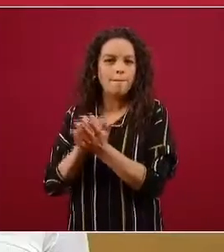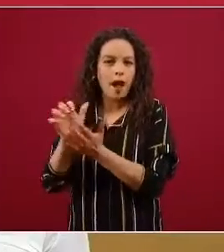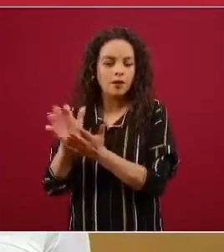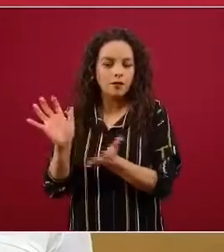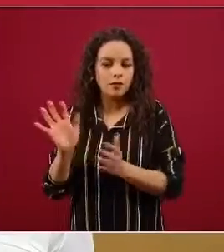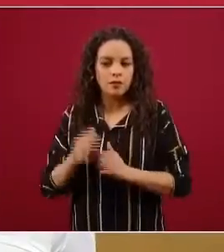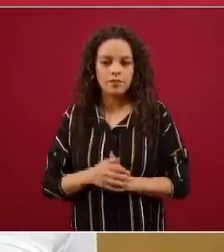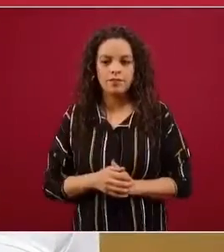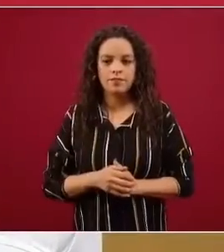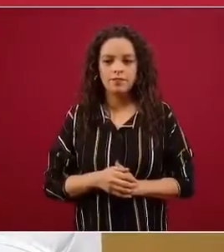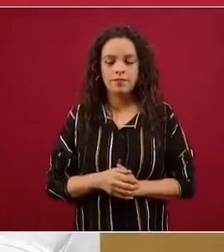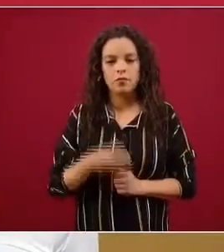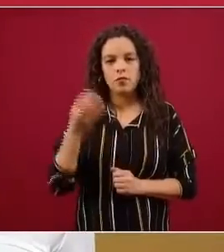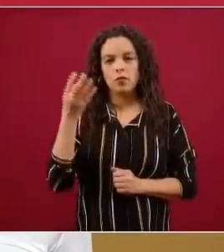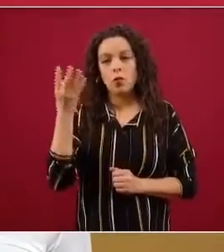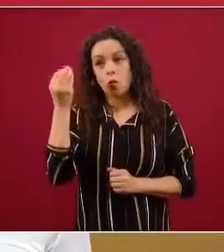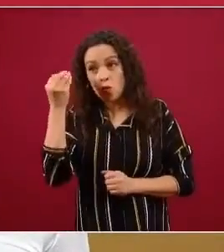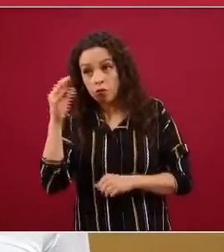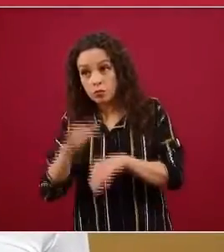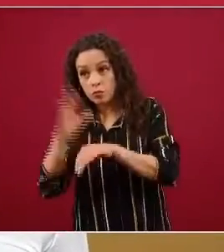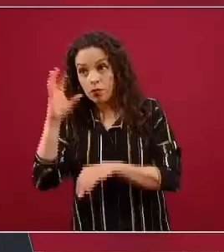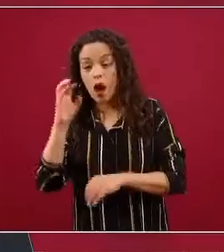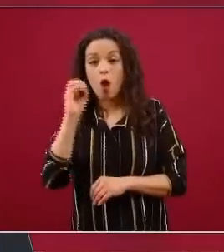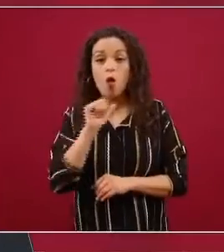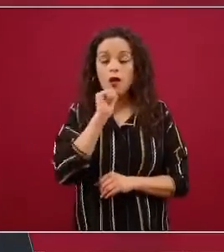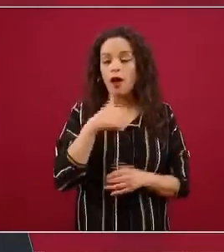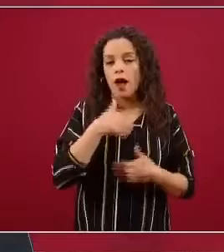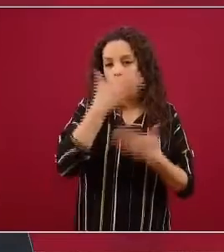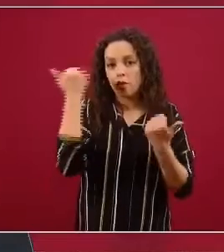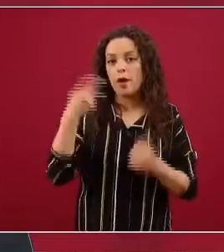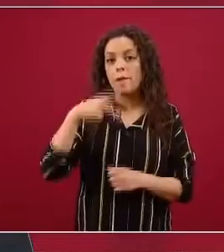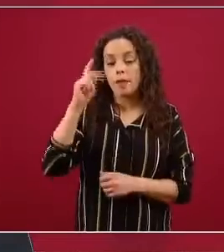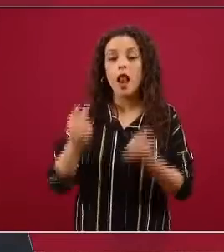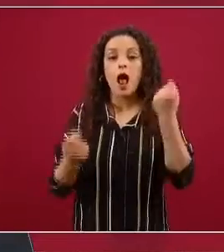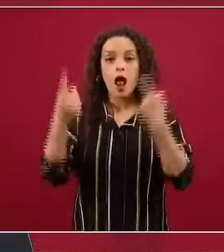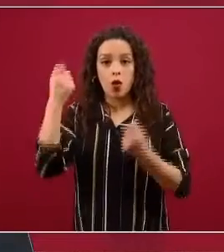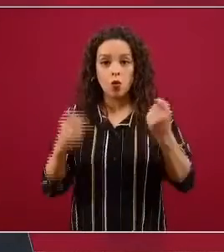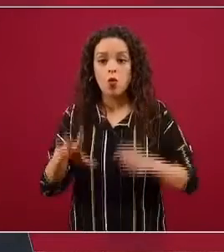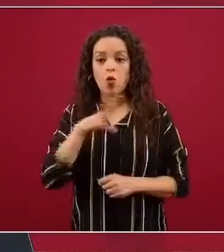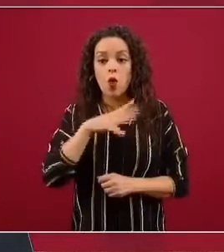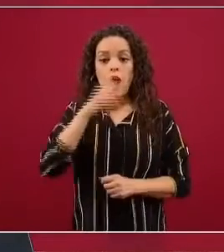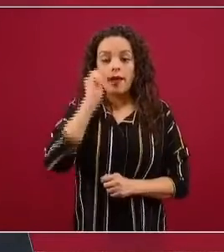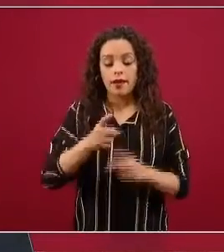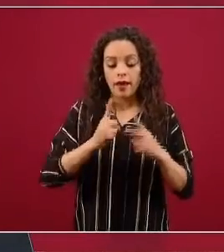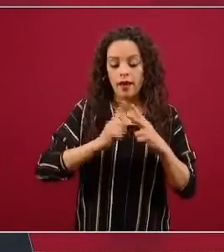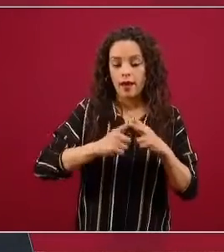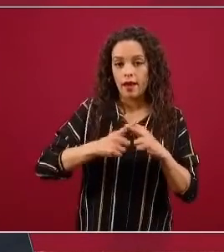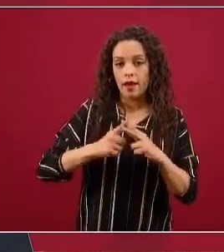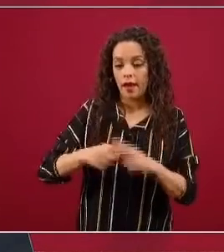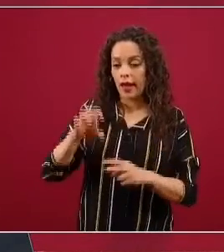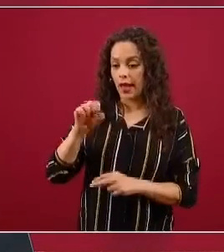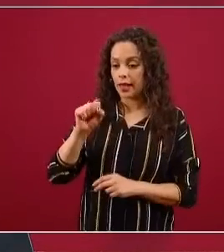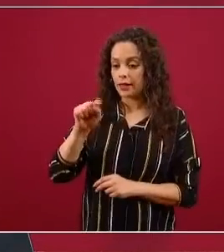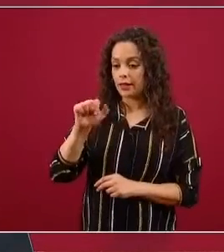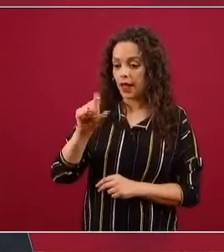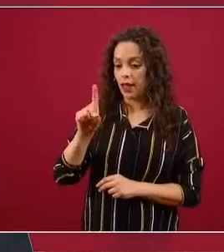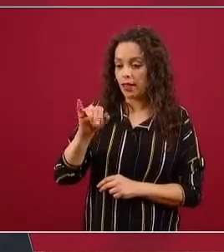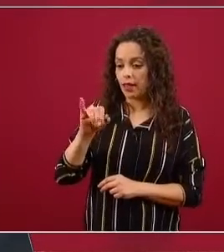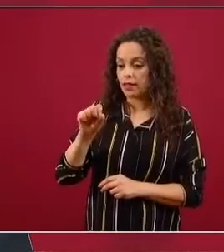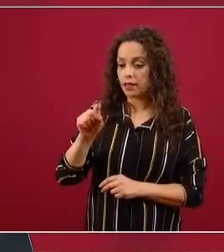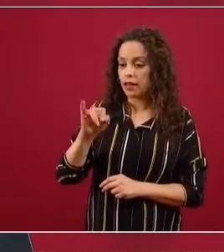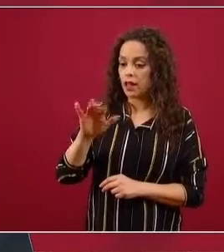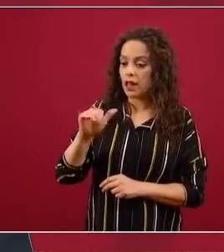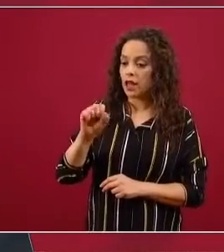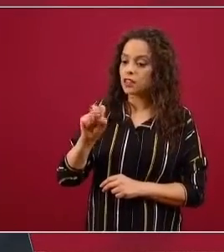este momento si es la mayoría o no, tenemos sistemas de estadísticas vitales. ¿Cuáles son las